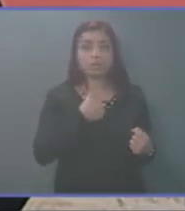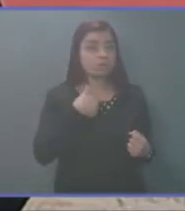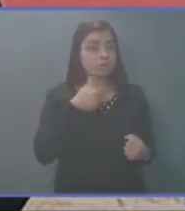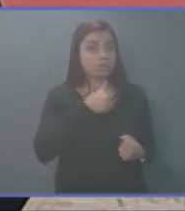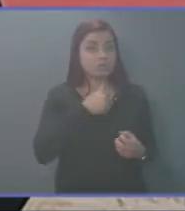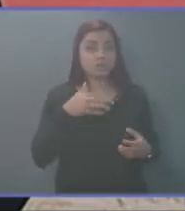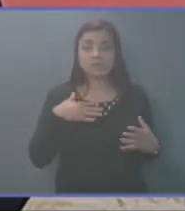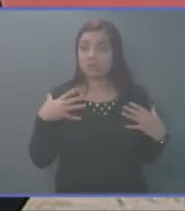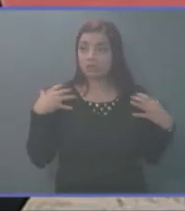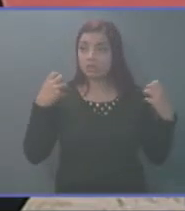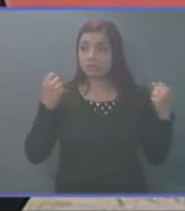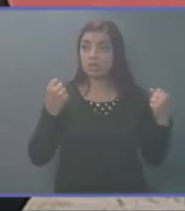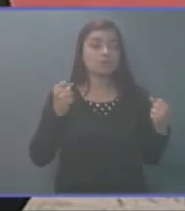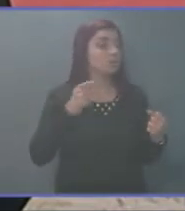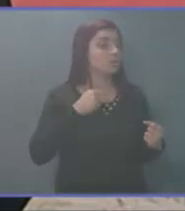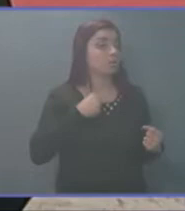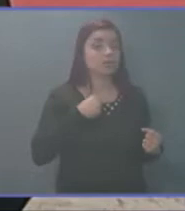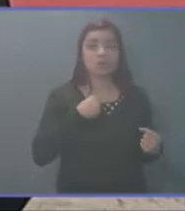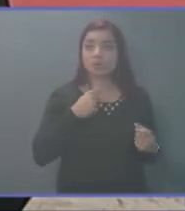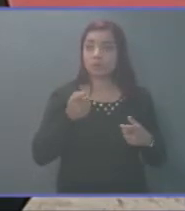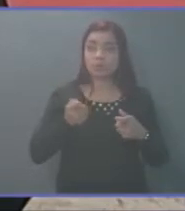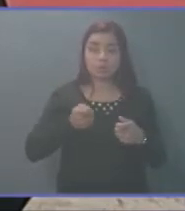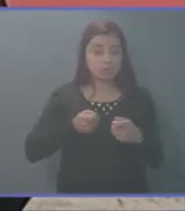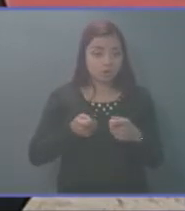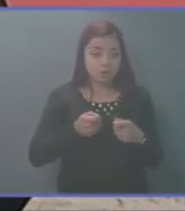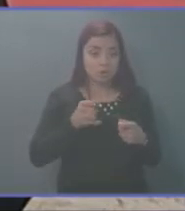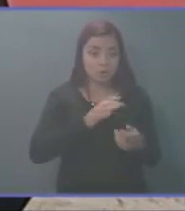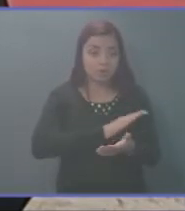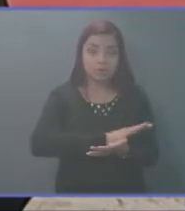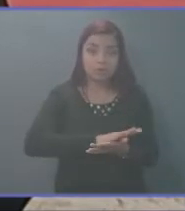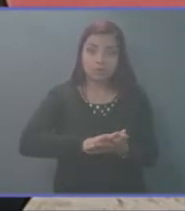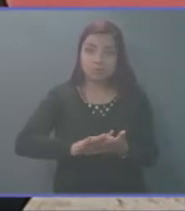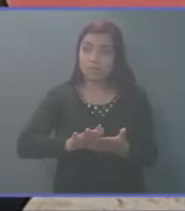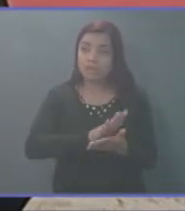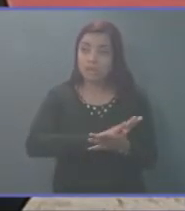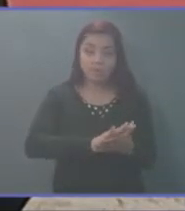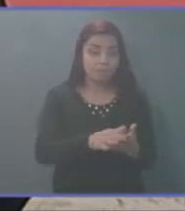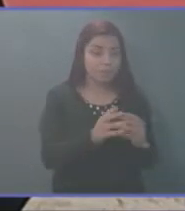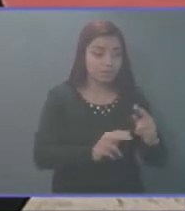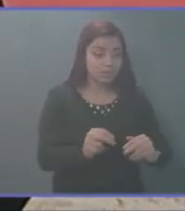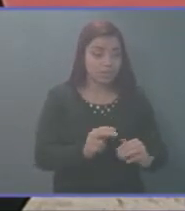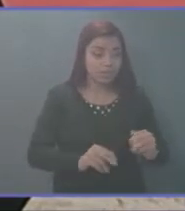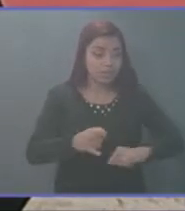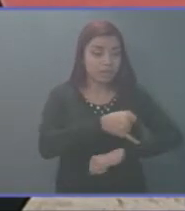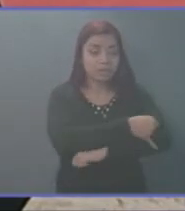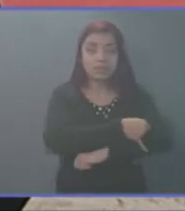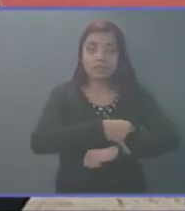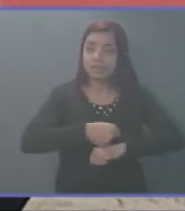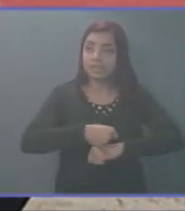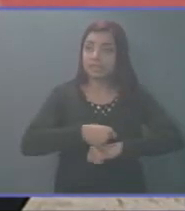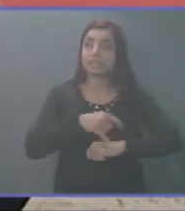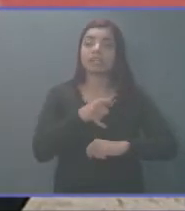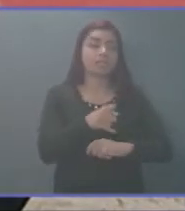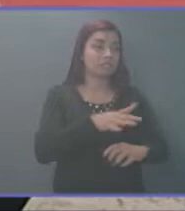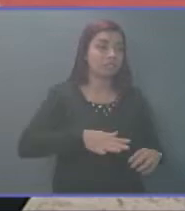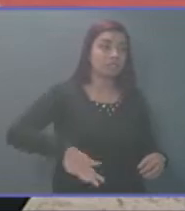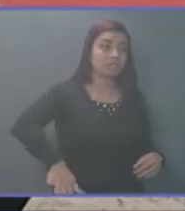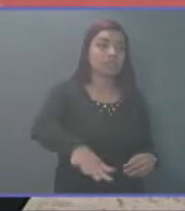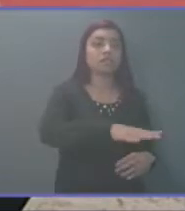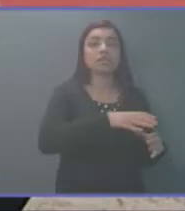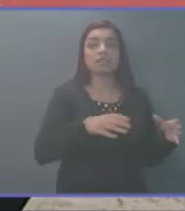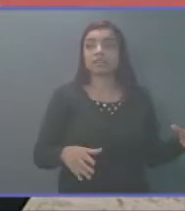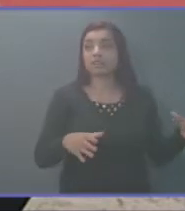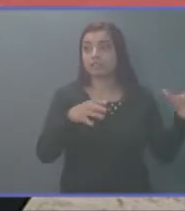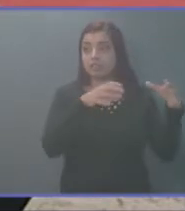tenemos intervención y control en las obras de ingeniería sanitaria, ni de saneamiento de estas obras de